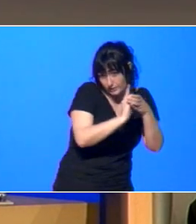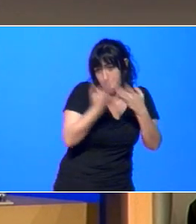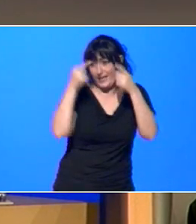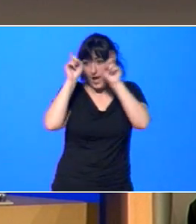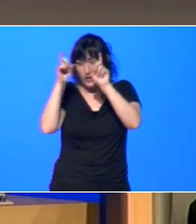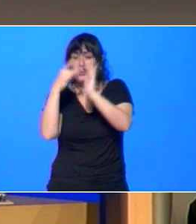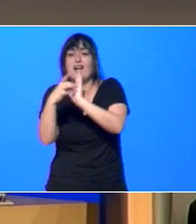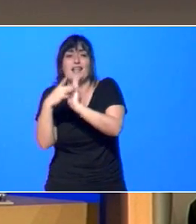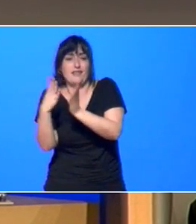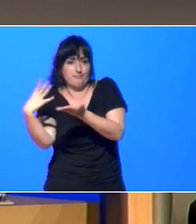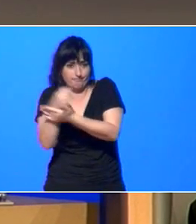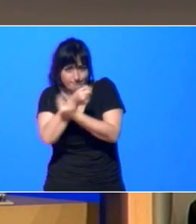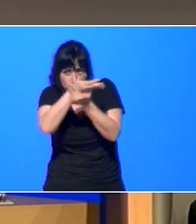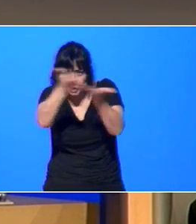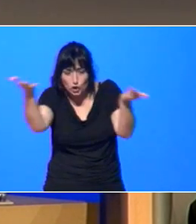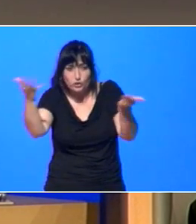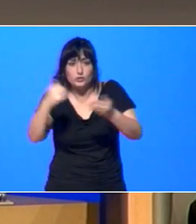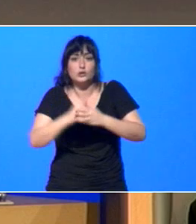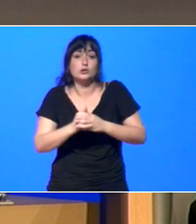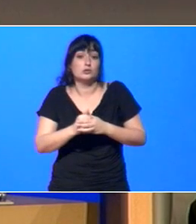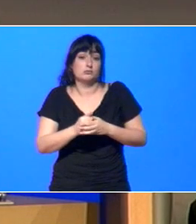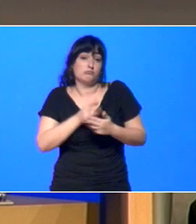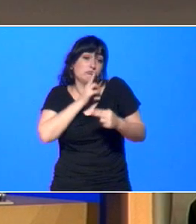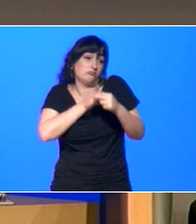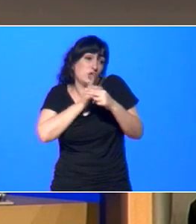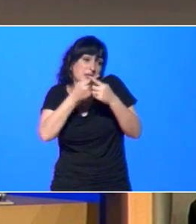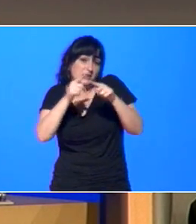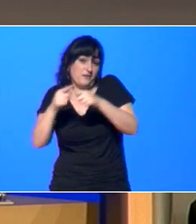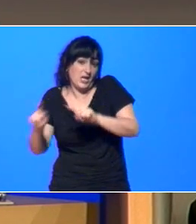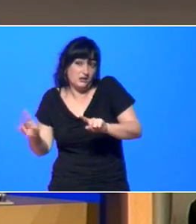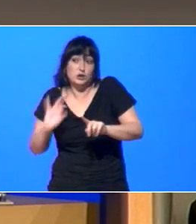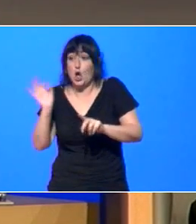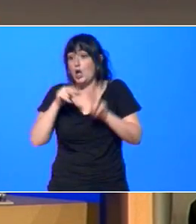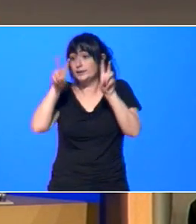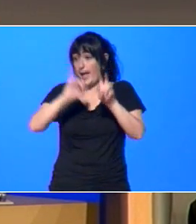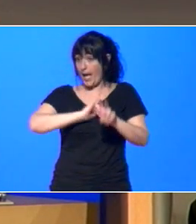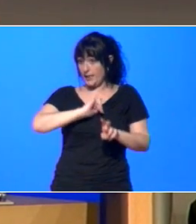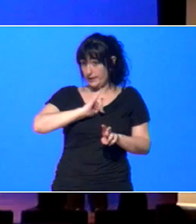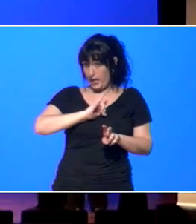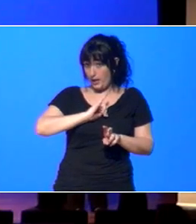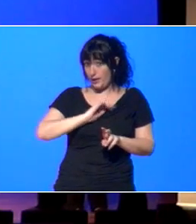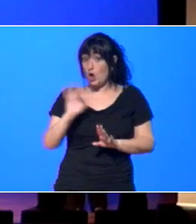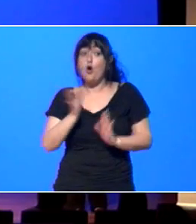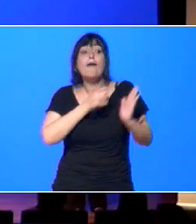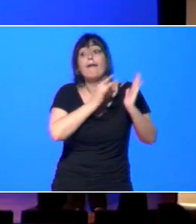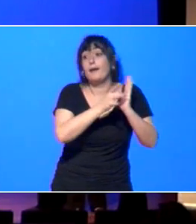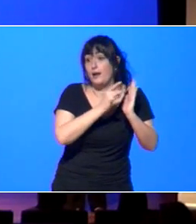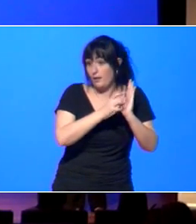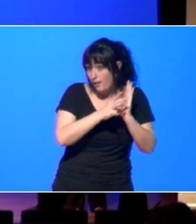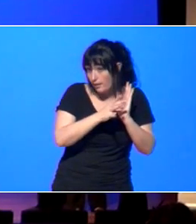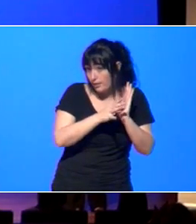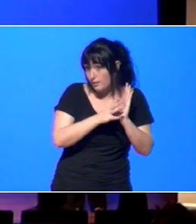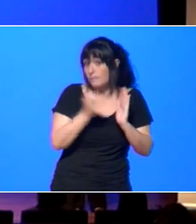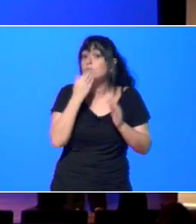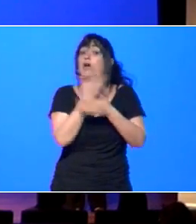todos, seguramente también podría ser simplemente hablar de equidad o de calidad, porque como se ha dicho por el rector esta